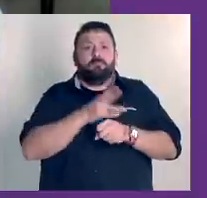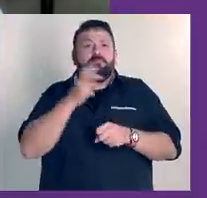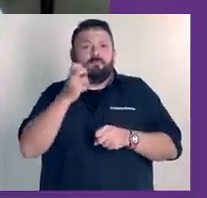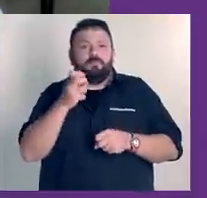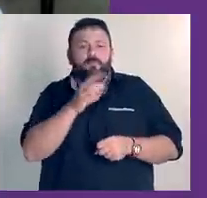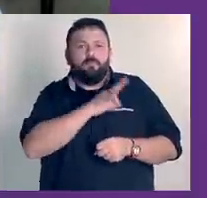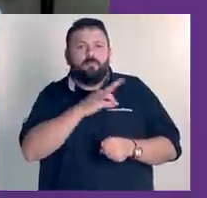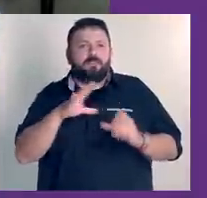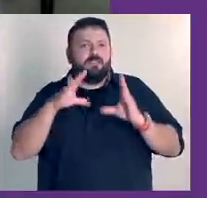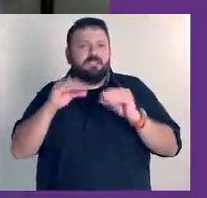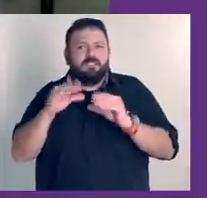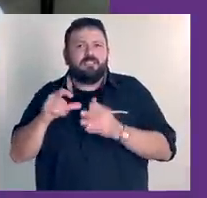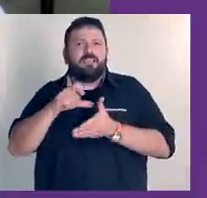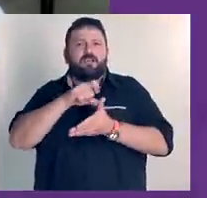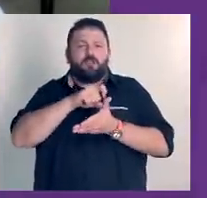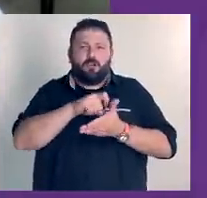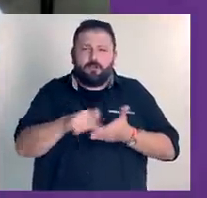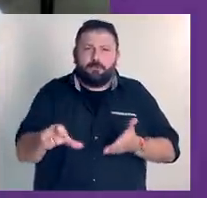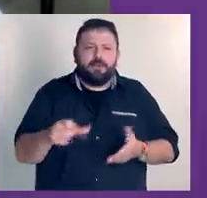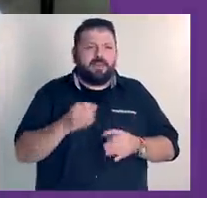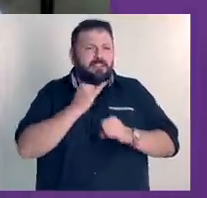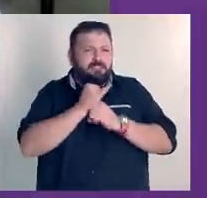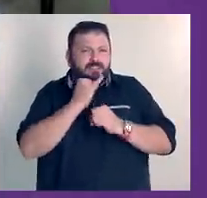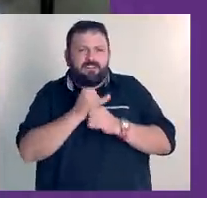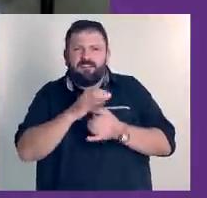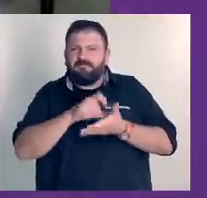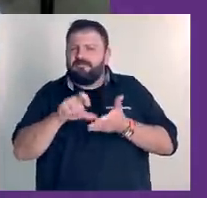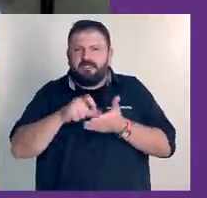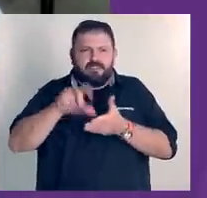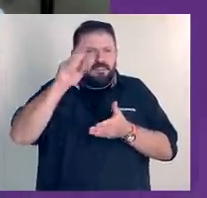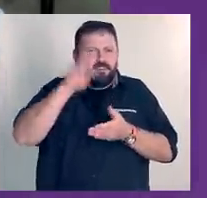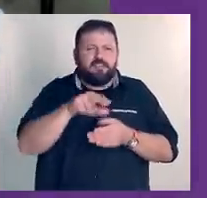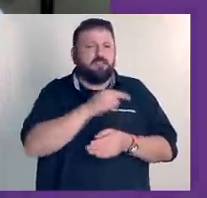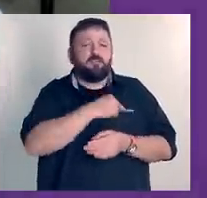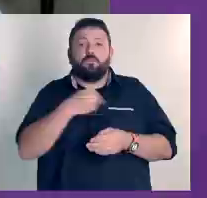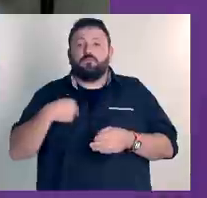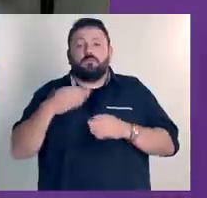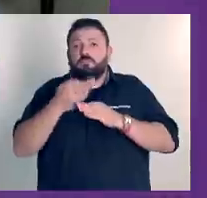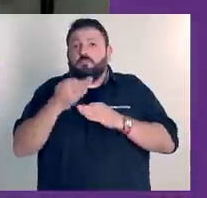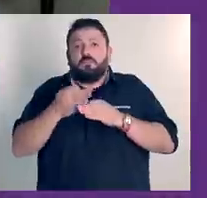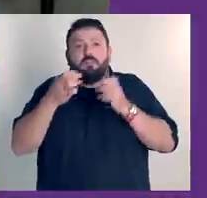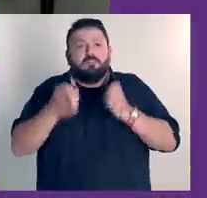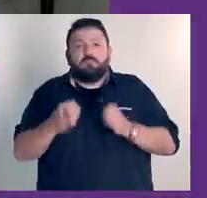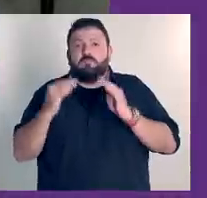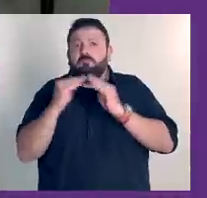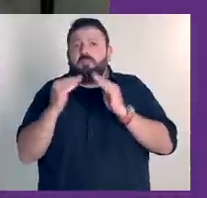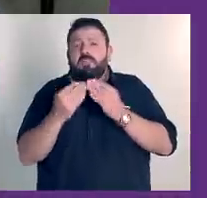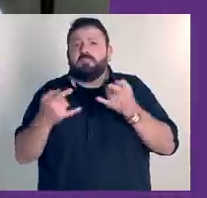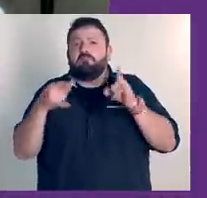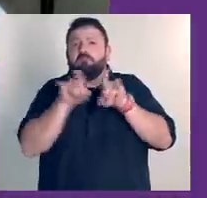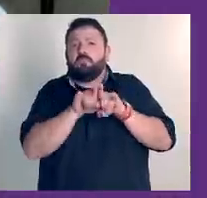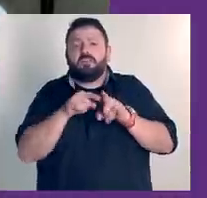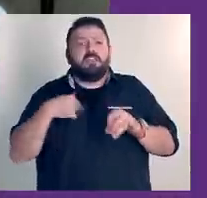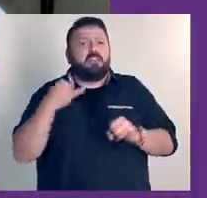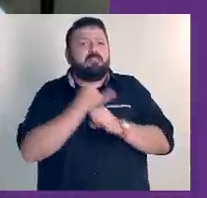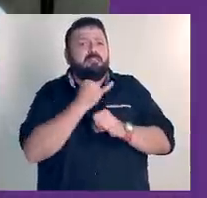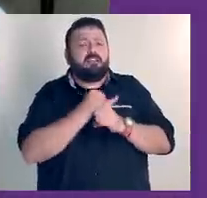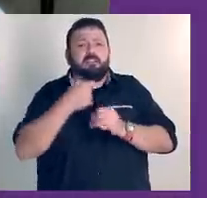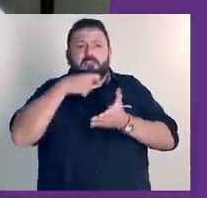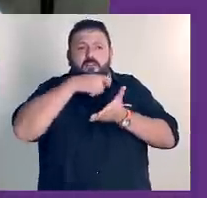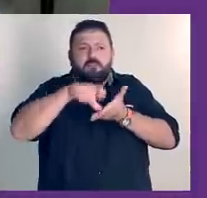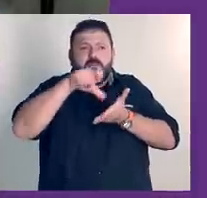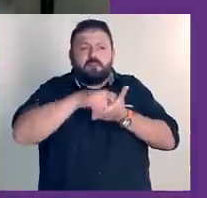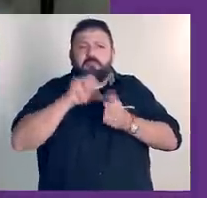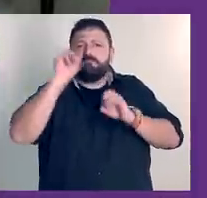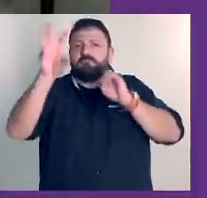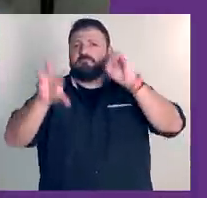puedes enseñarle a comprar en línea. Nosotros en Mérida estamos trabajando a puertas cerradas, así que todos lo hacemos vía internet y todos estamos